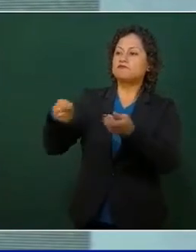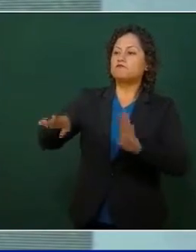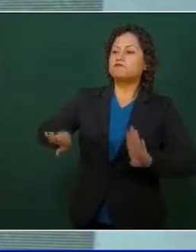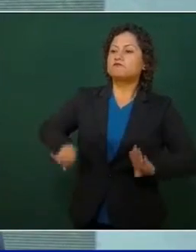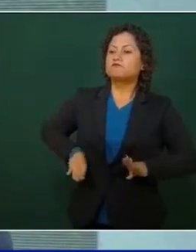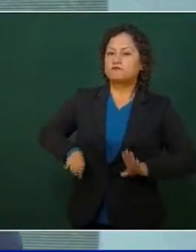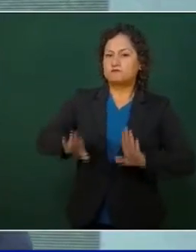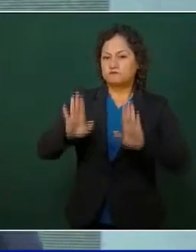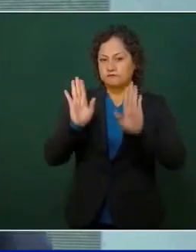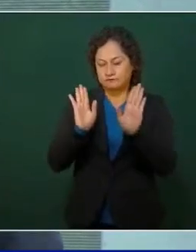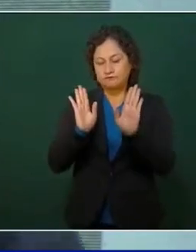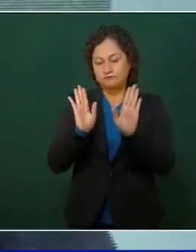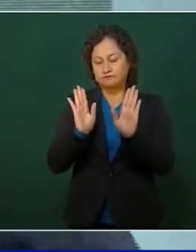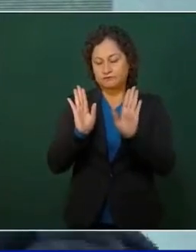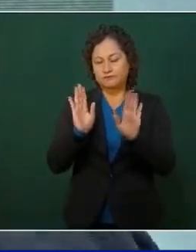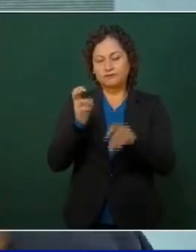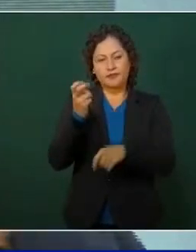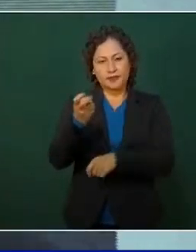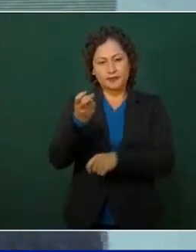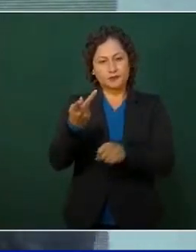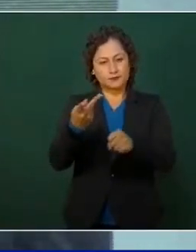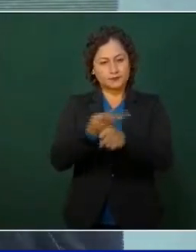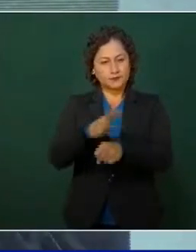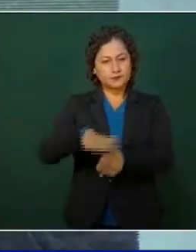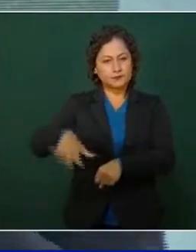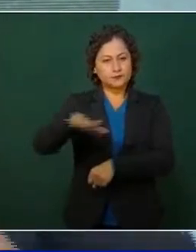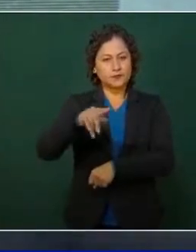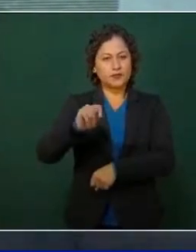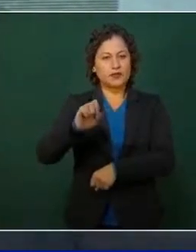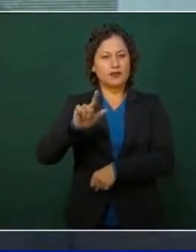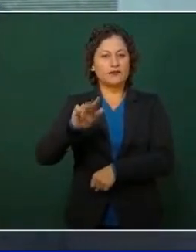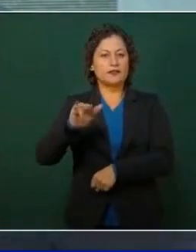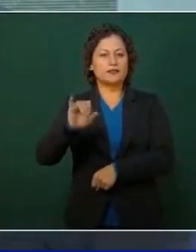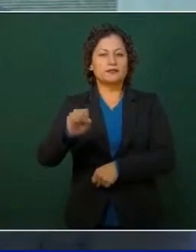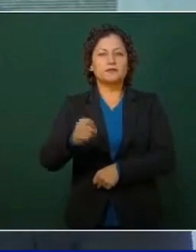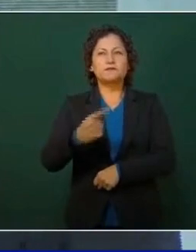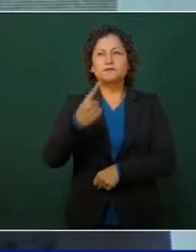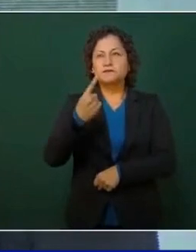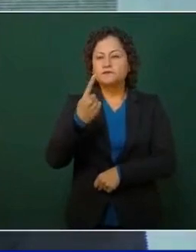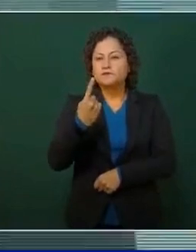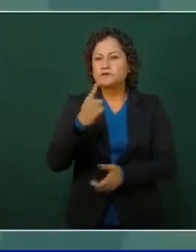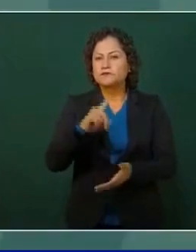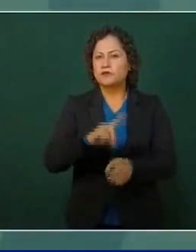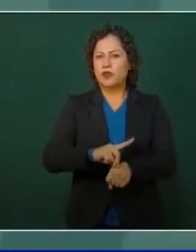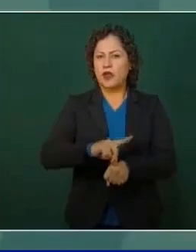Ni me acuerdo que una de esas se me lanza, ¿no?,